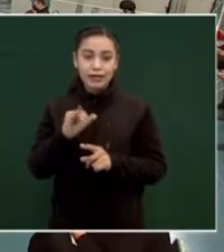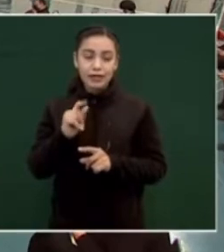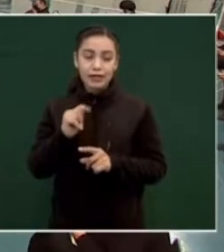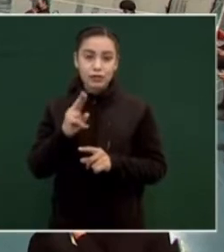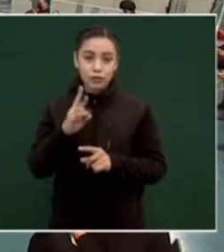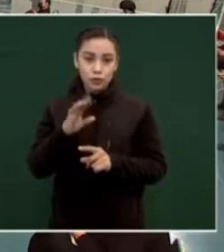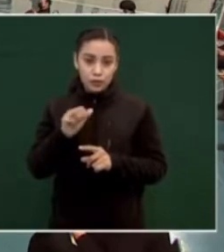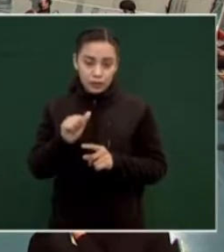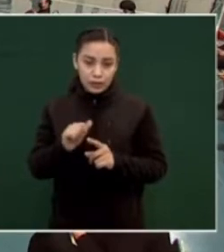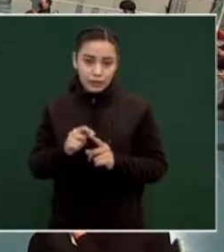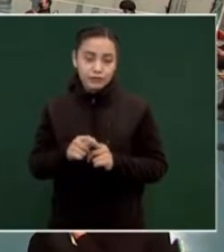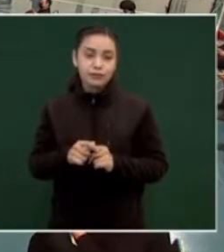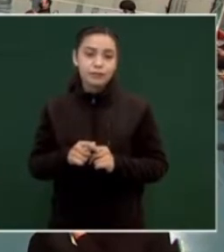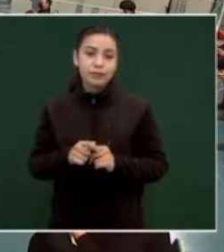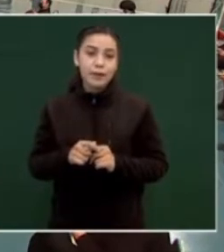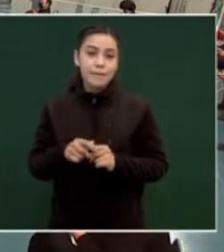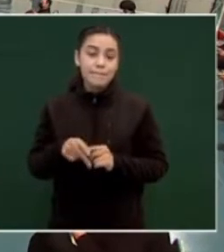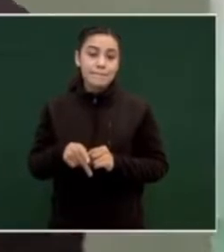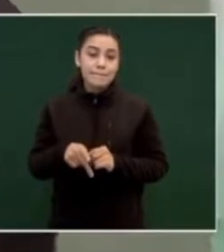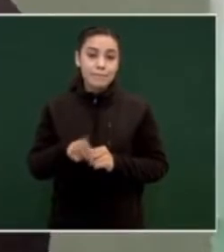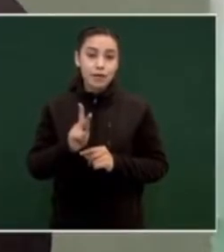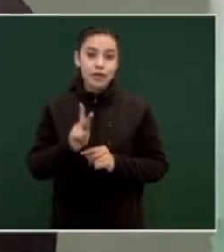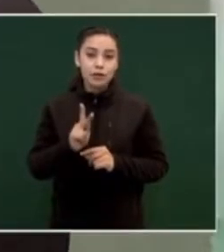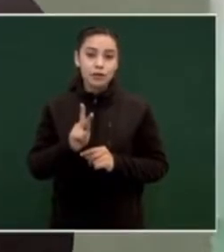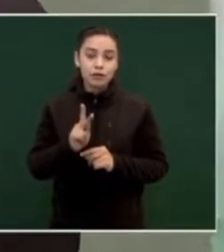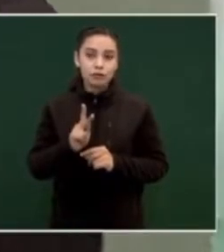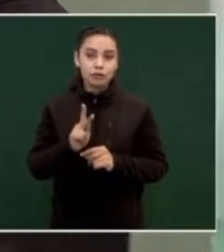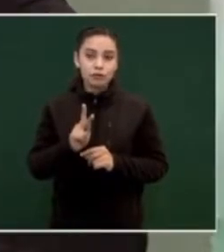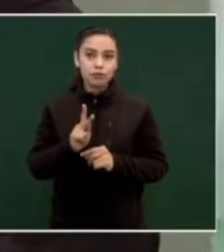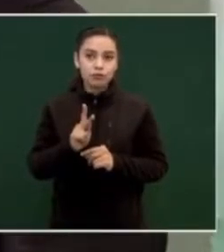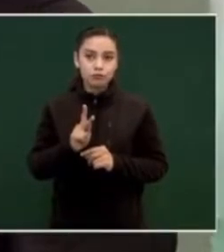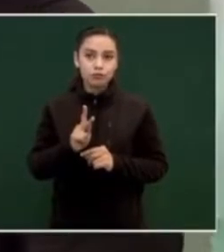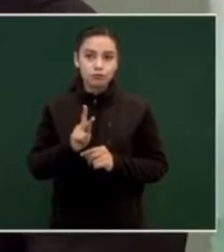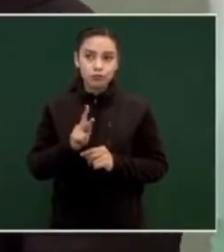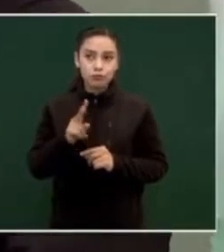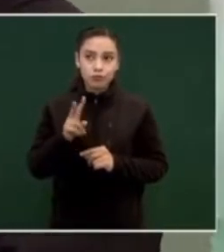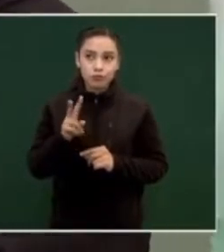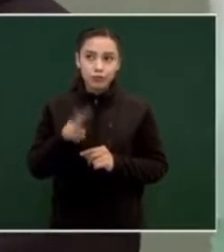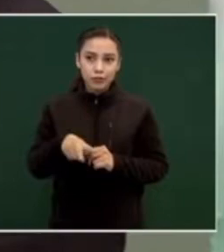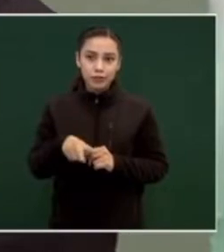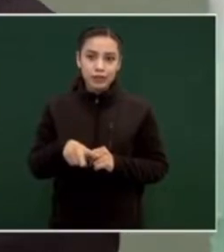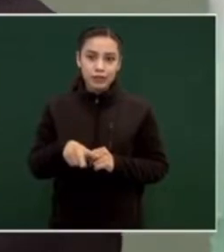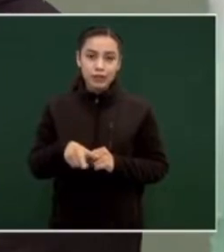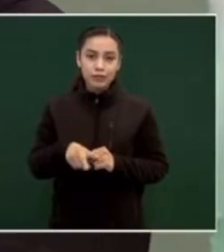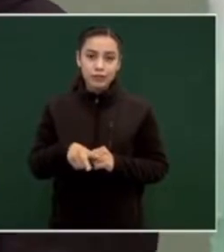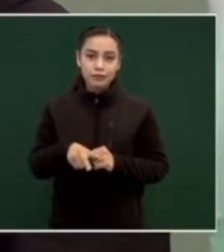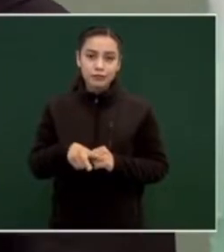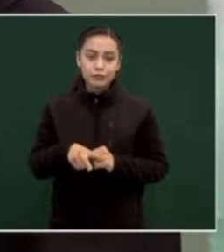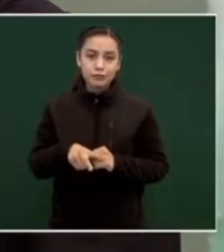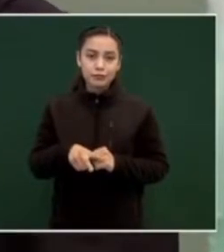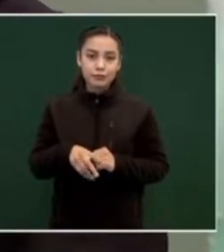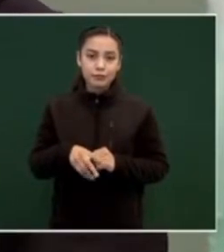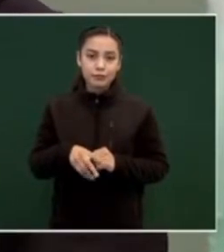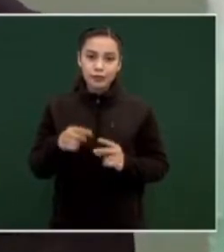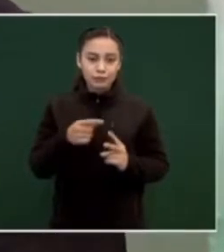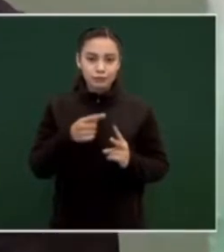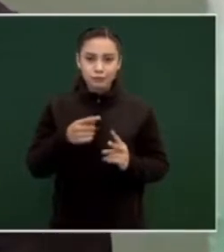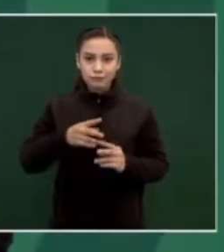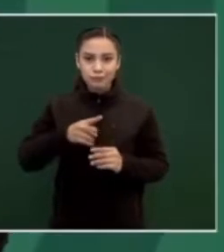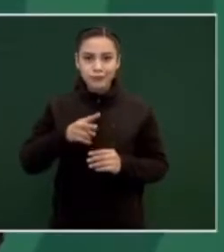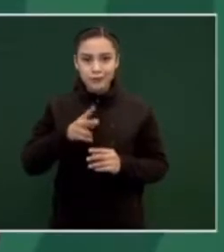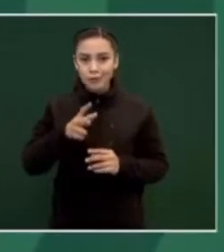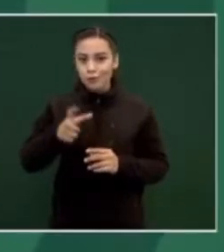pero es lo más lúcido que pueda estar caricatura más inteligente